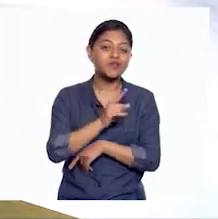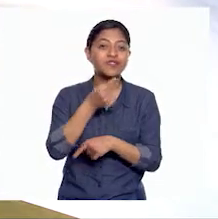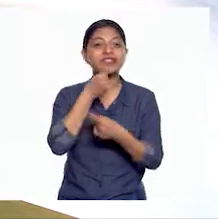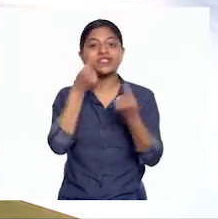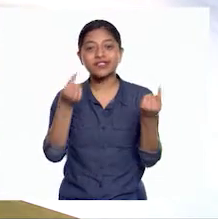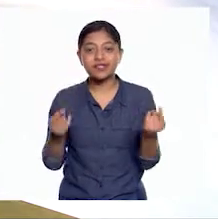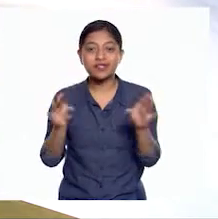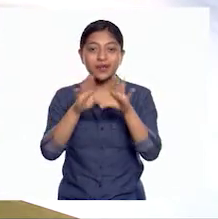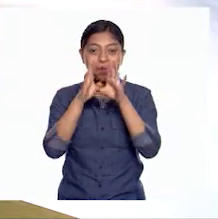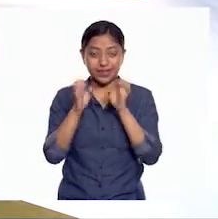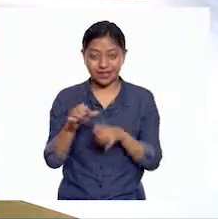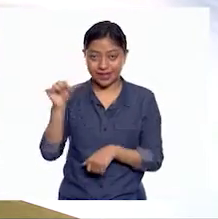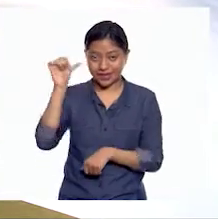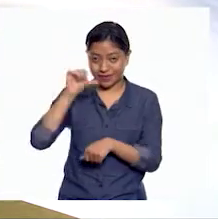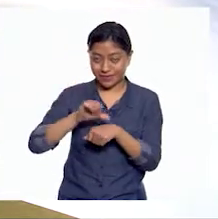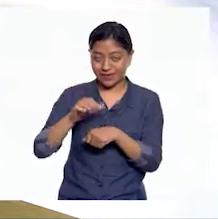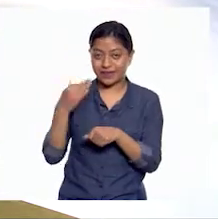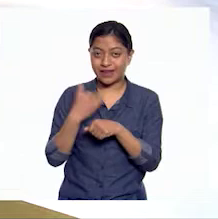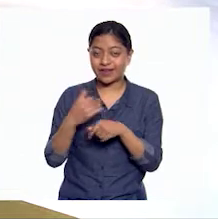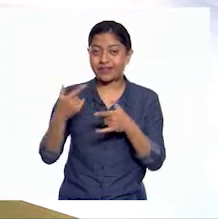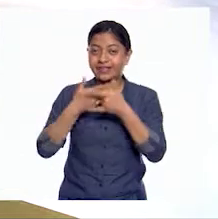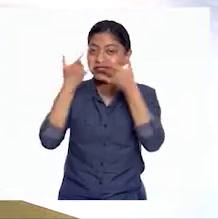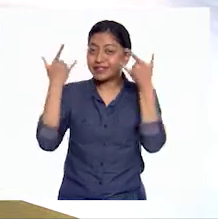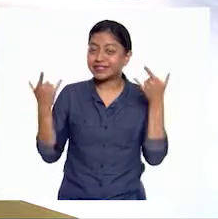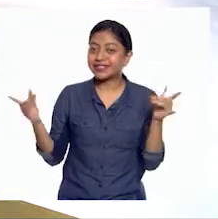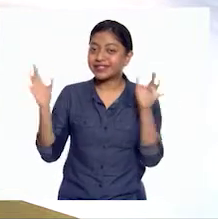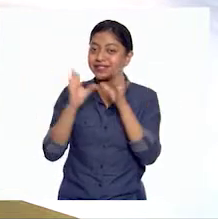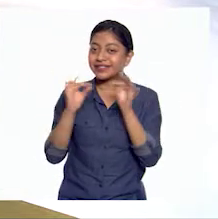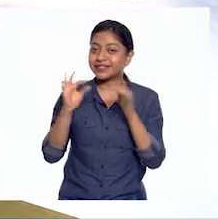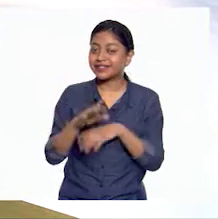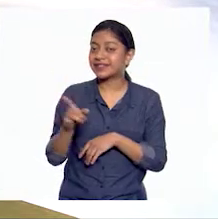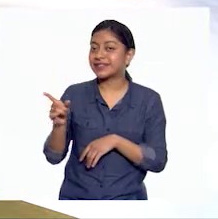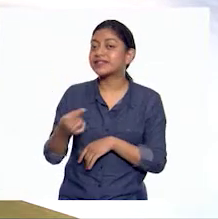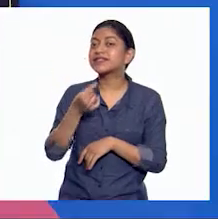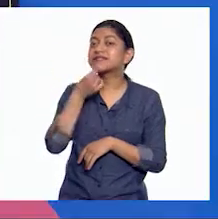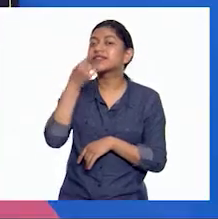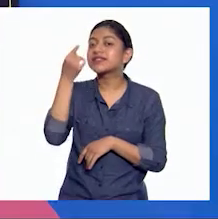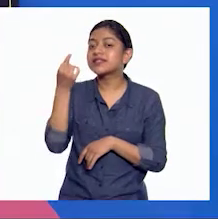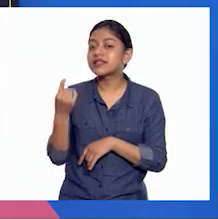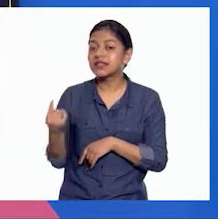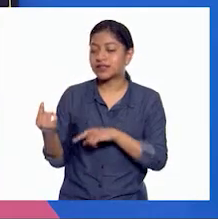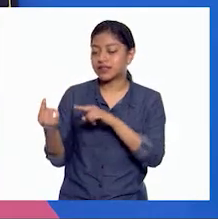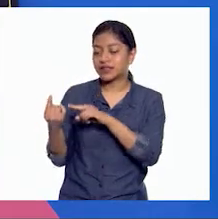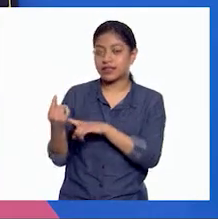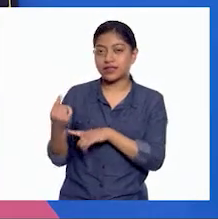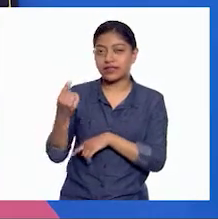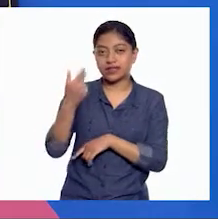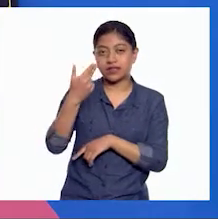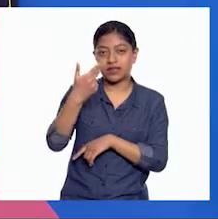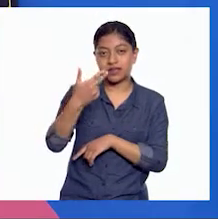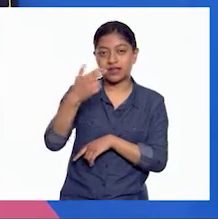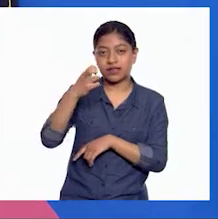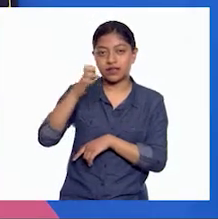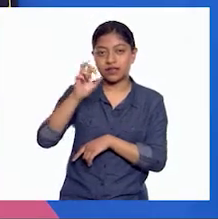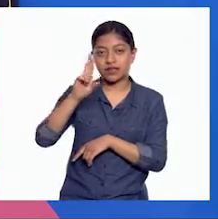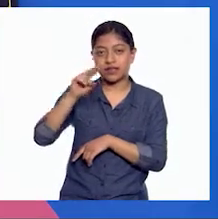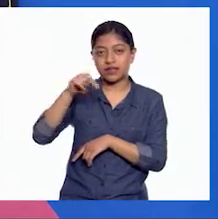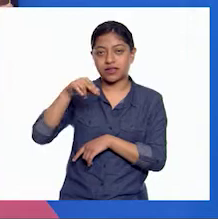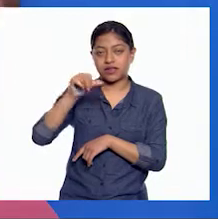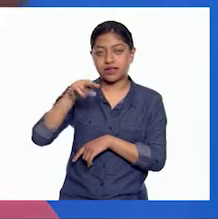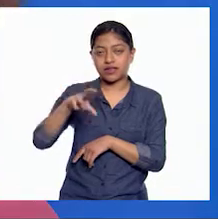gran historia para ustedes. Es la historia de un pequeño llamado Hernán, que tenía muchísimas